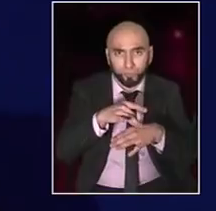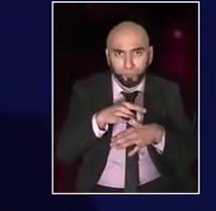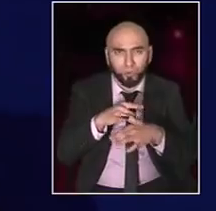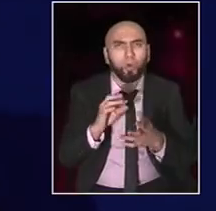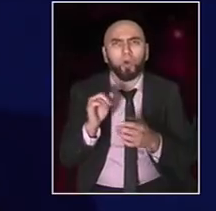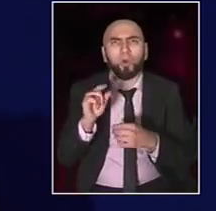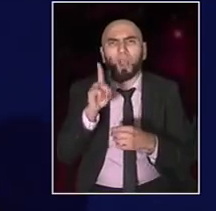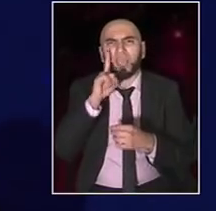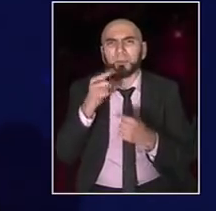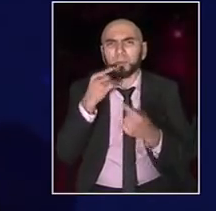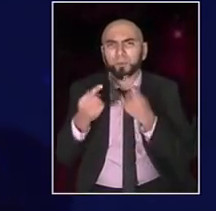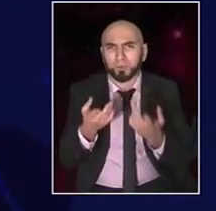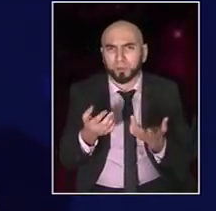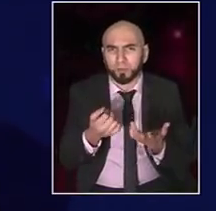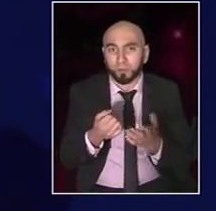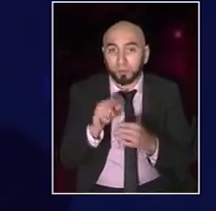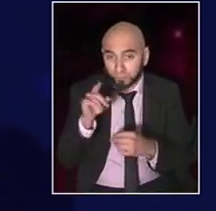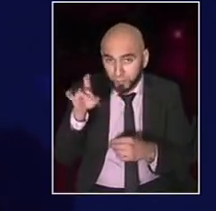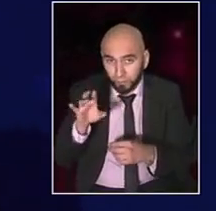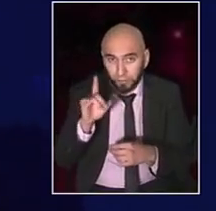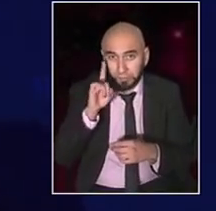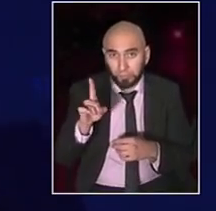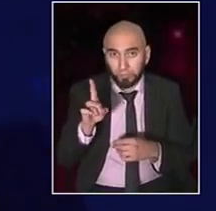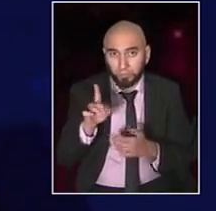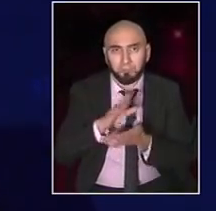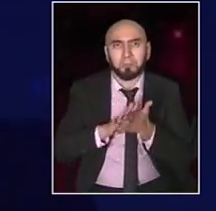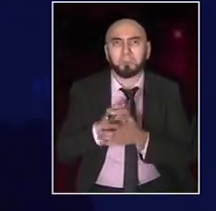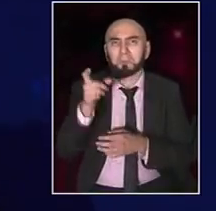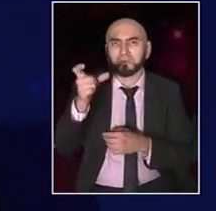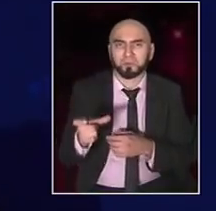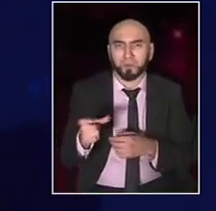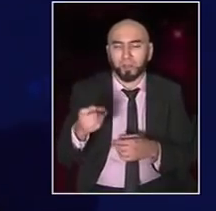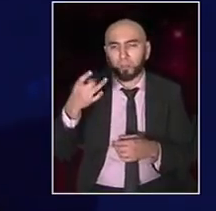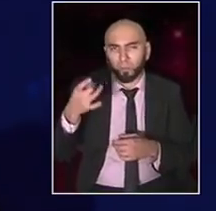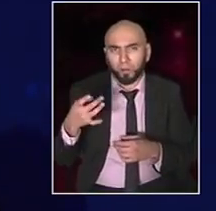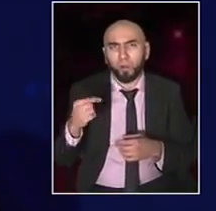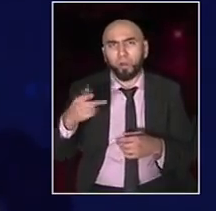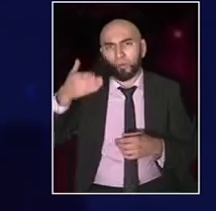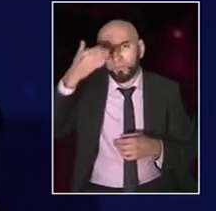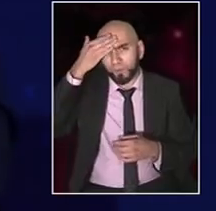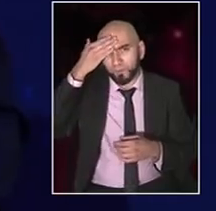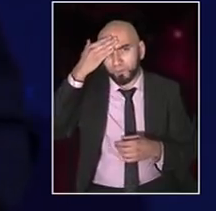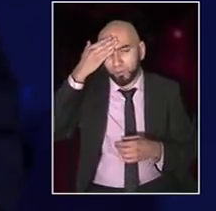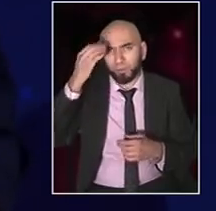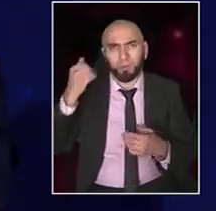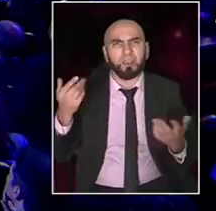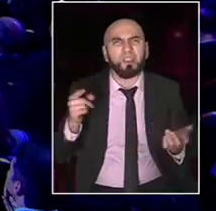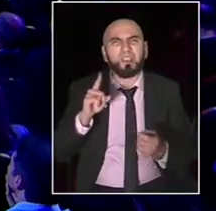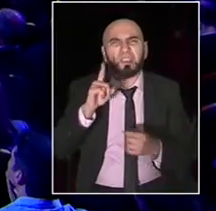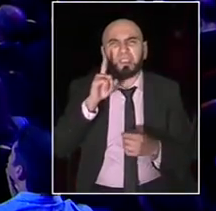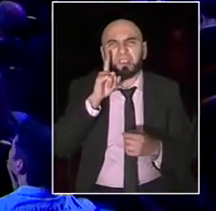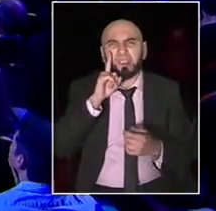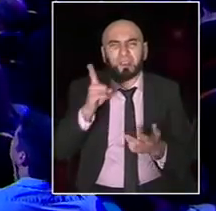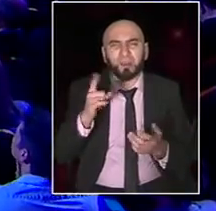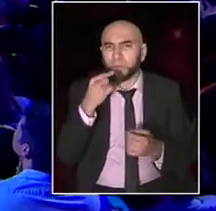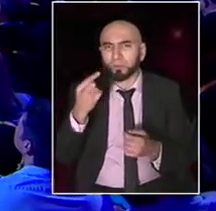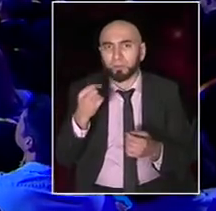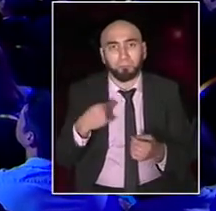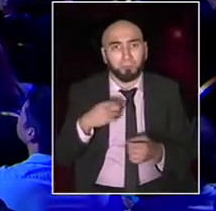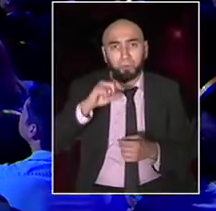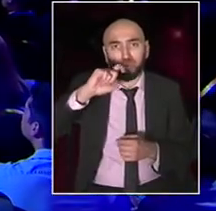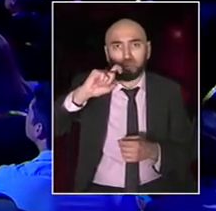este país, por lo menos? Cuando estas personas tienen un dolor, una fiebre, Google, el doctor Google. Bueno, yo pienso